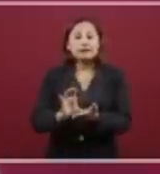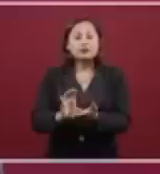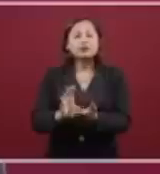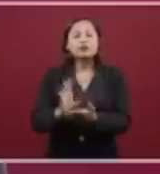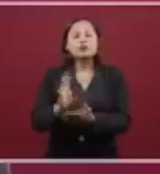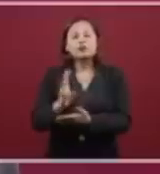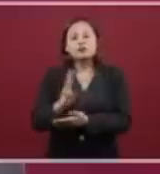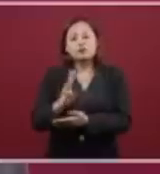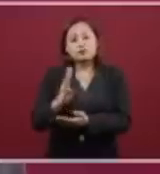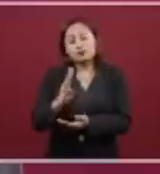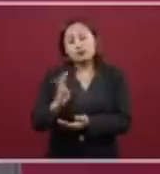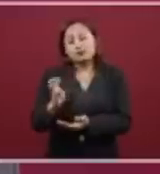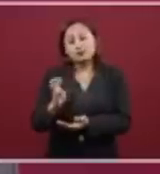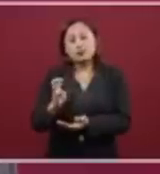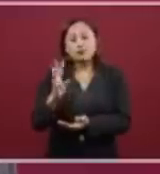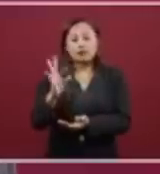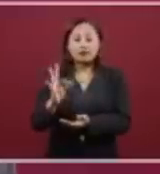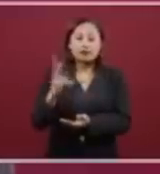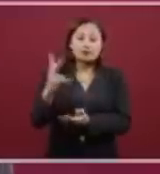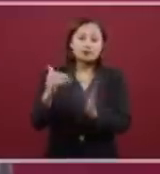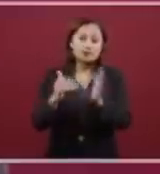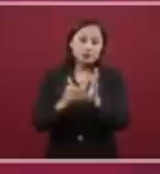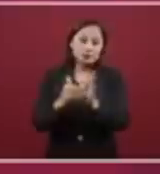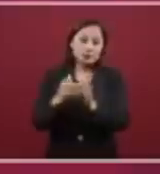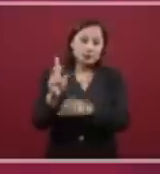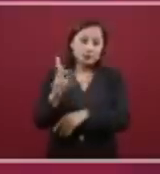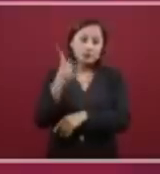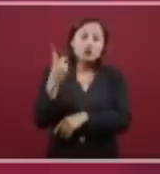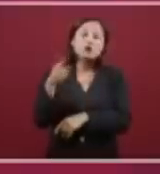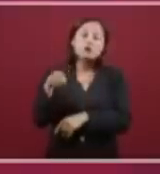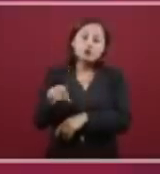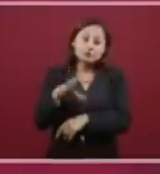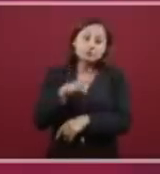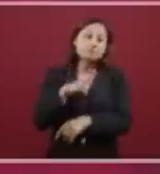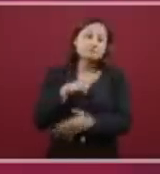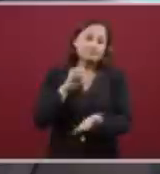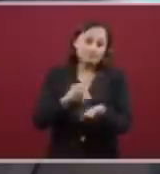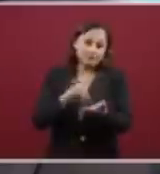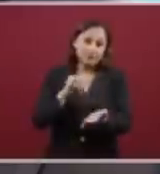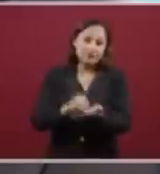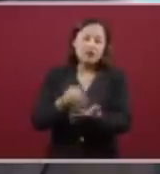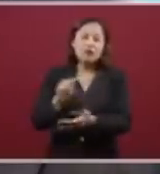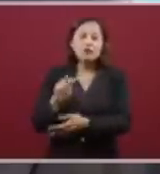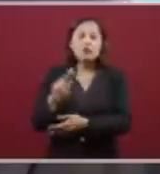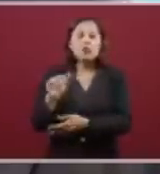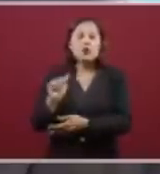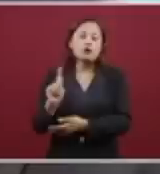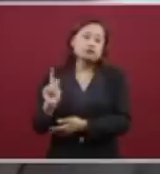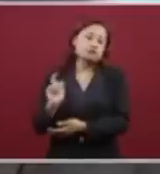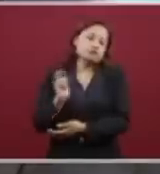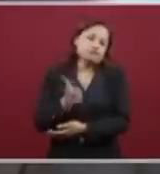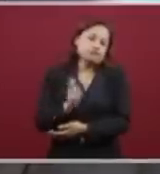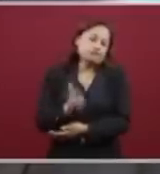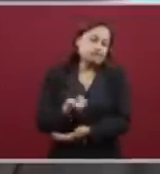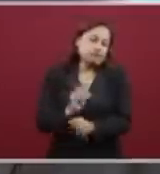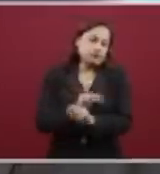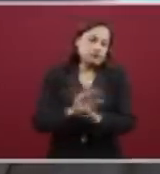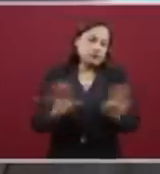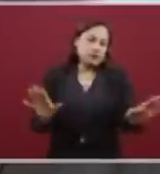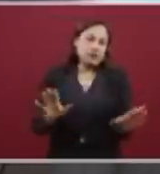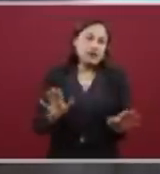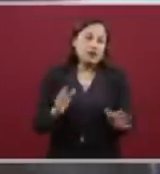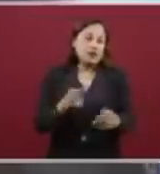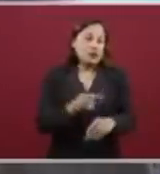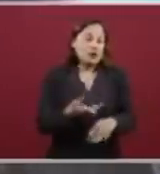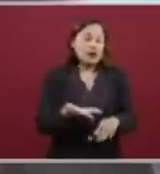de dólares de financiamiento que está soportado por el tua ahora del aeropuerto no del nuevo aeropuerto